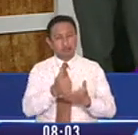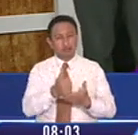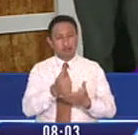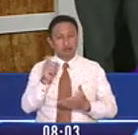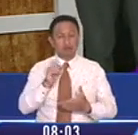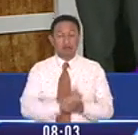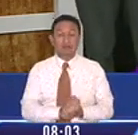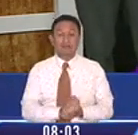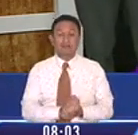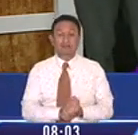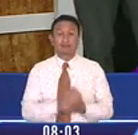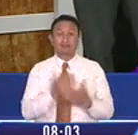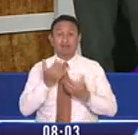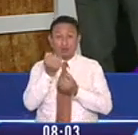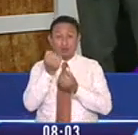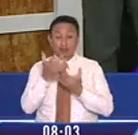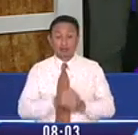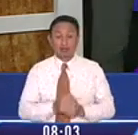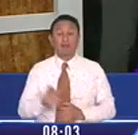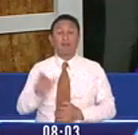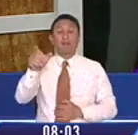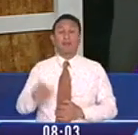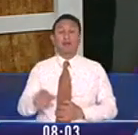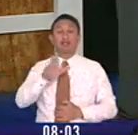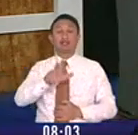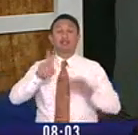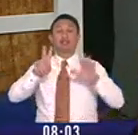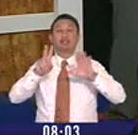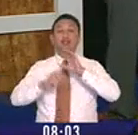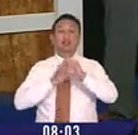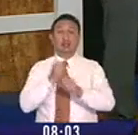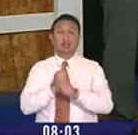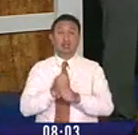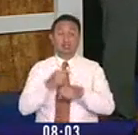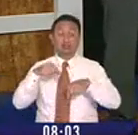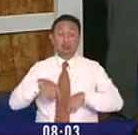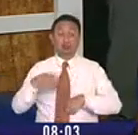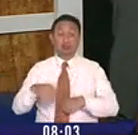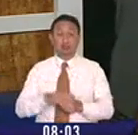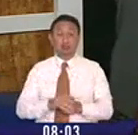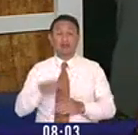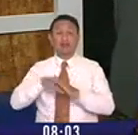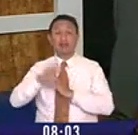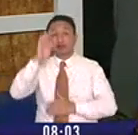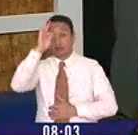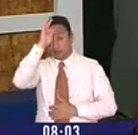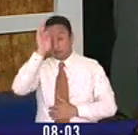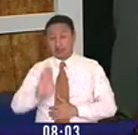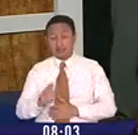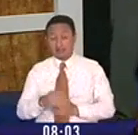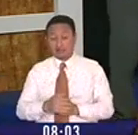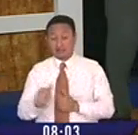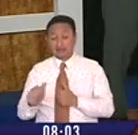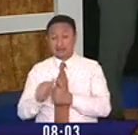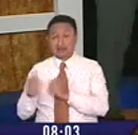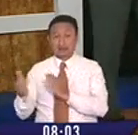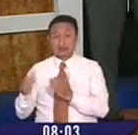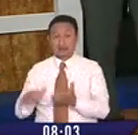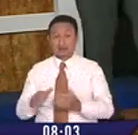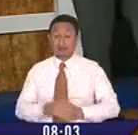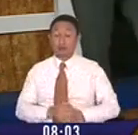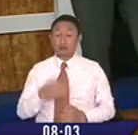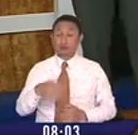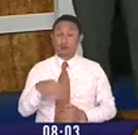Exactamente, así que vamos a contarle que un ciudadano de 37 años se encuentra en estado de coma, esto es ya... Es insostenible, sí,